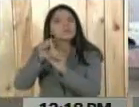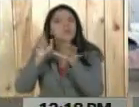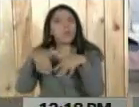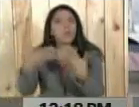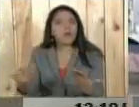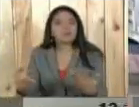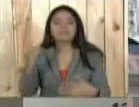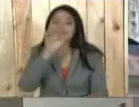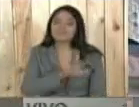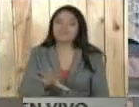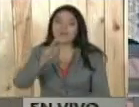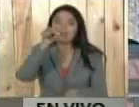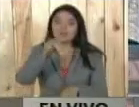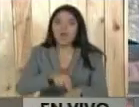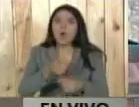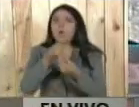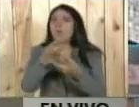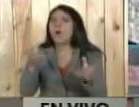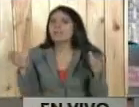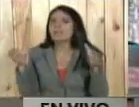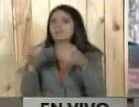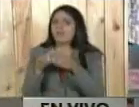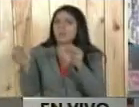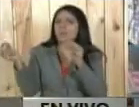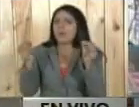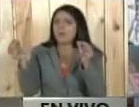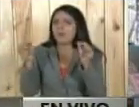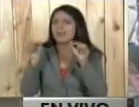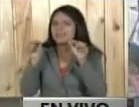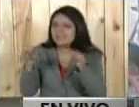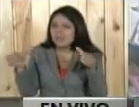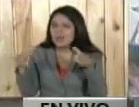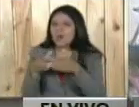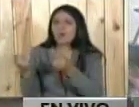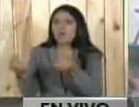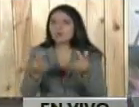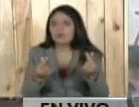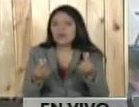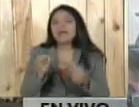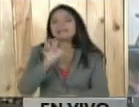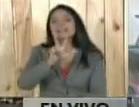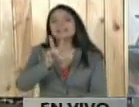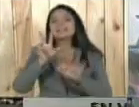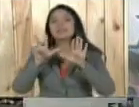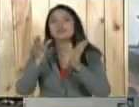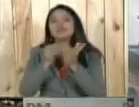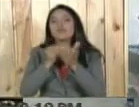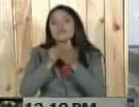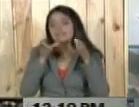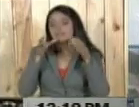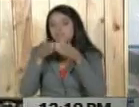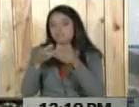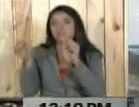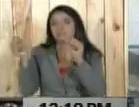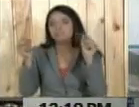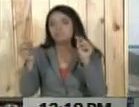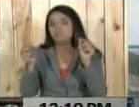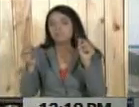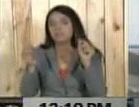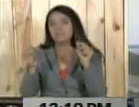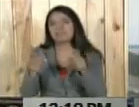nacional. ¿Cuántas sesiones lleva el Consejo Nacional de Economía? 38 sesiones. Como un